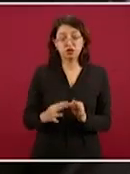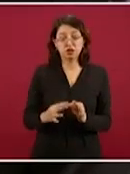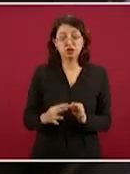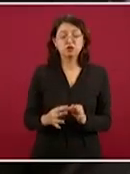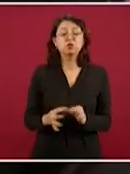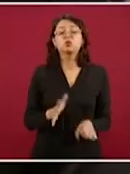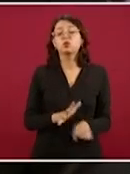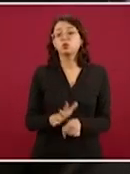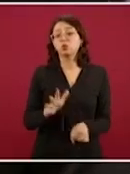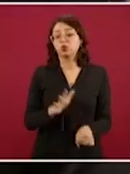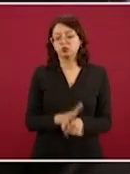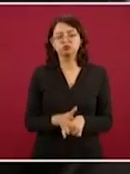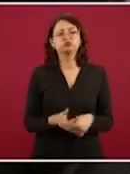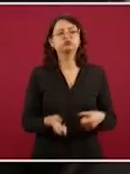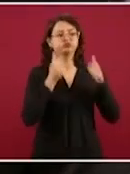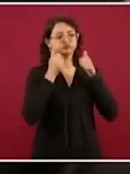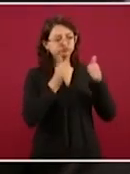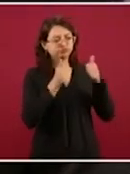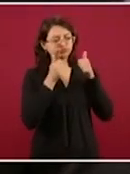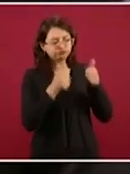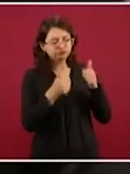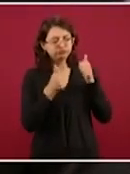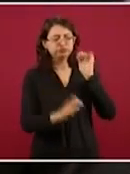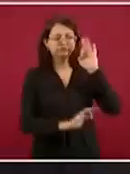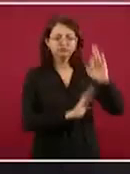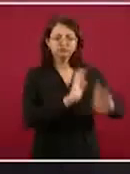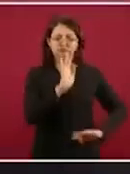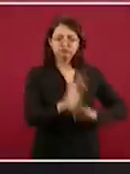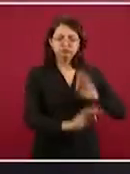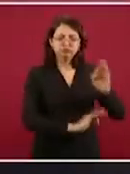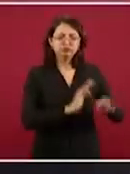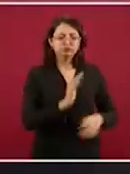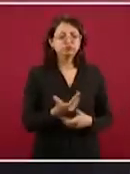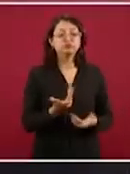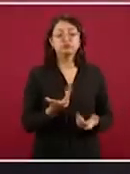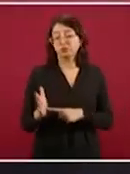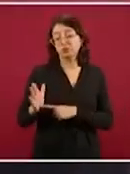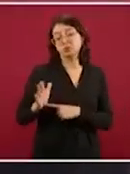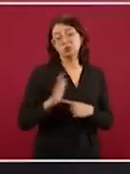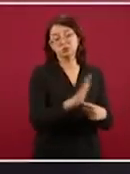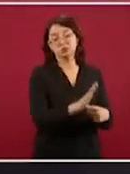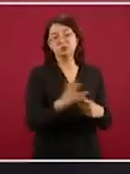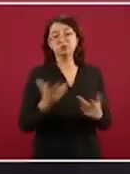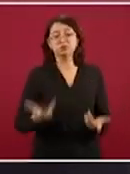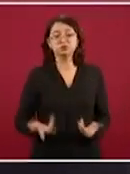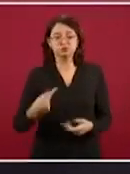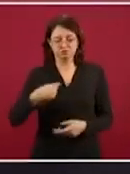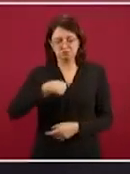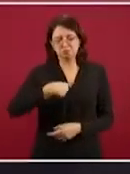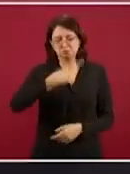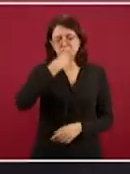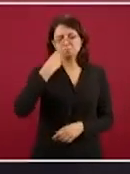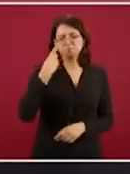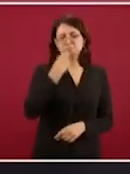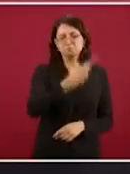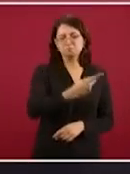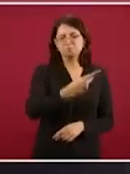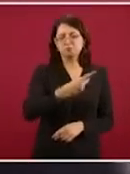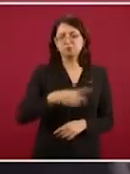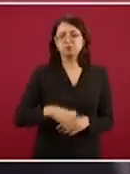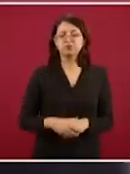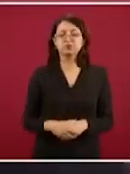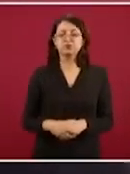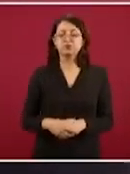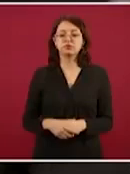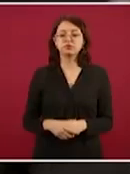de atenderlos, de escucharlos y de dar resultados, y eso fue lo que les dijimos. Pero